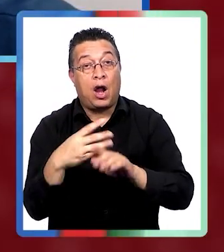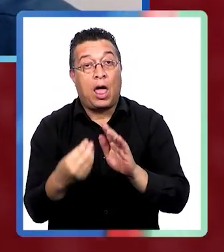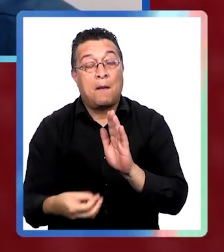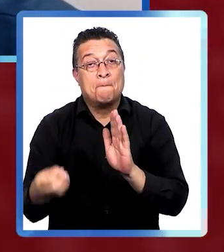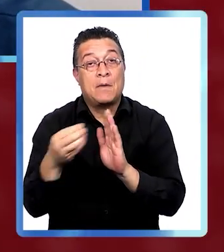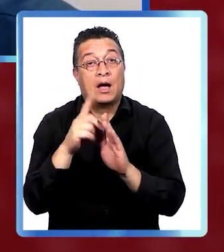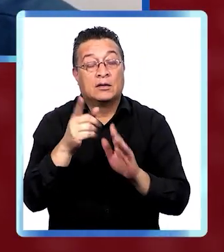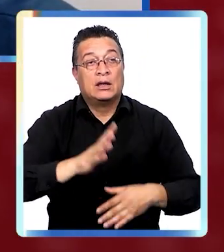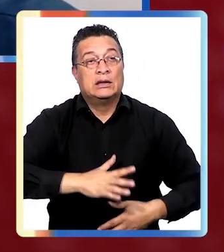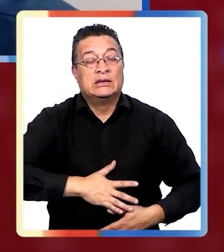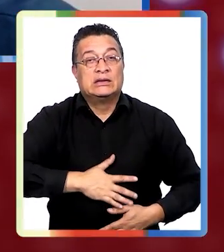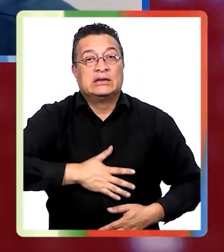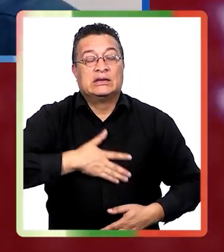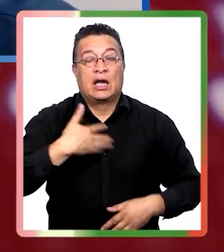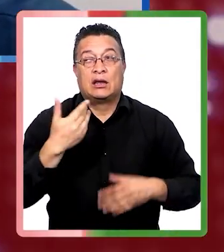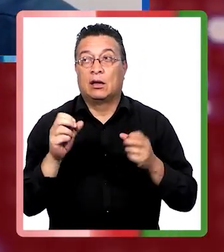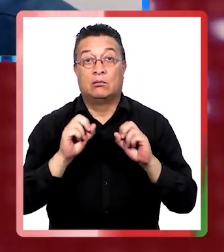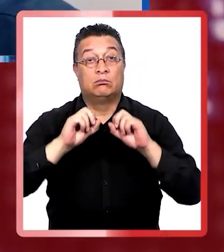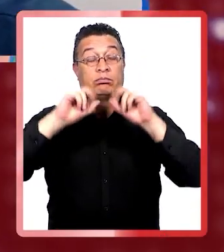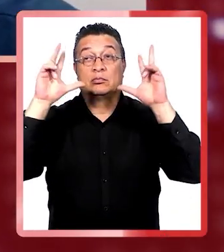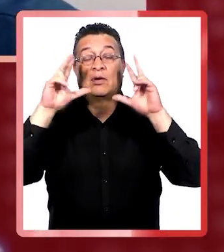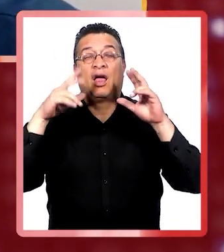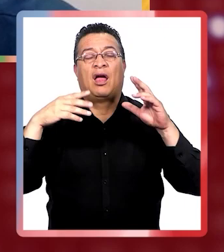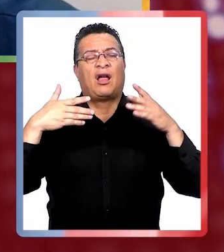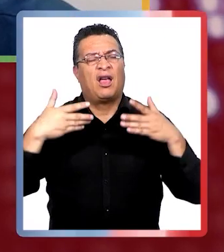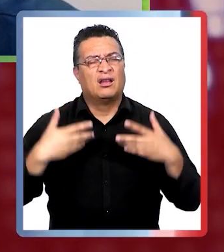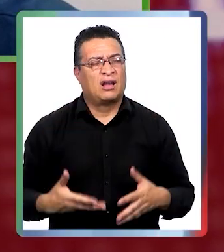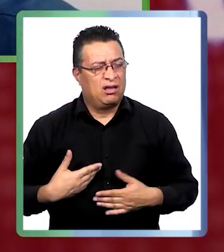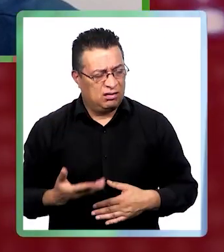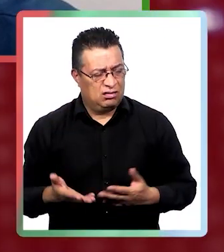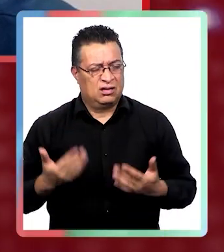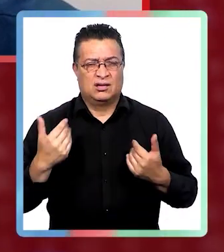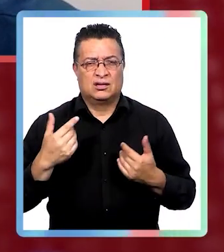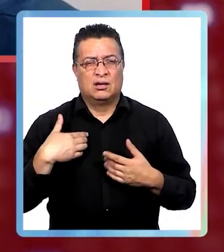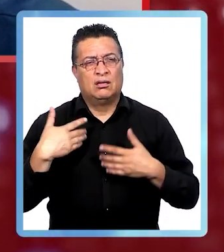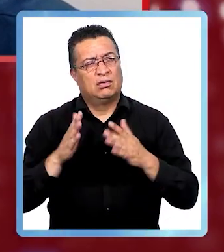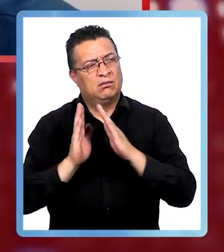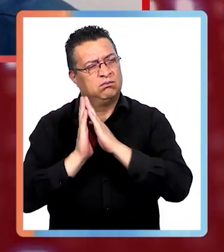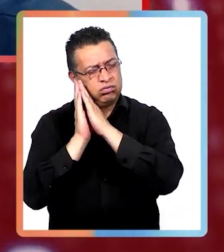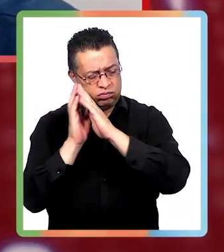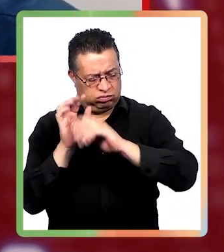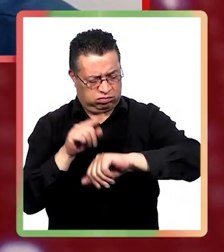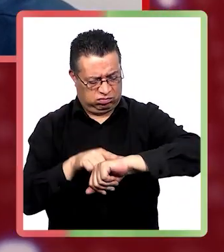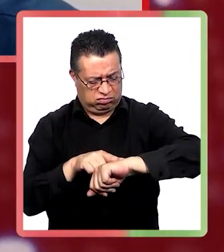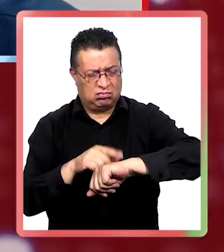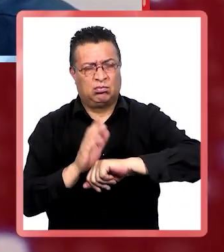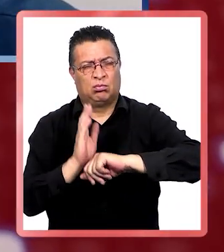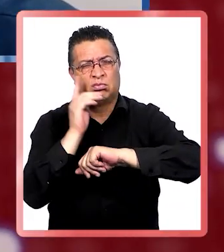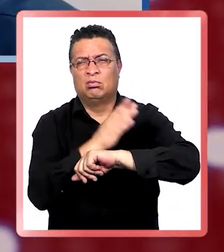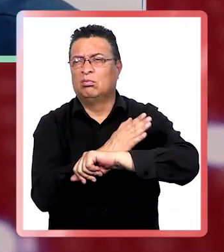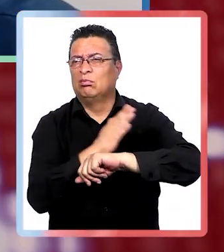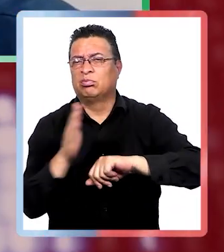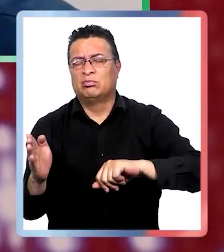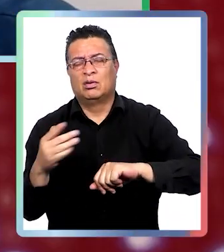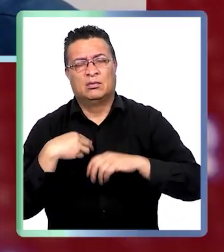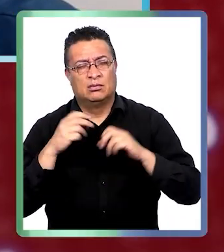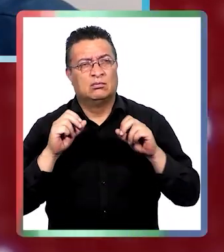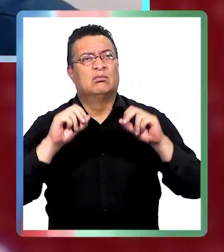de más, es ese sentir del despertarse cansado. Sentir que uno durmió,